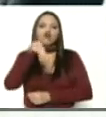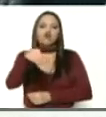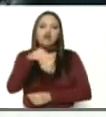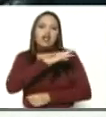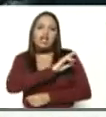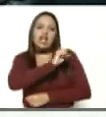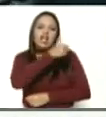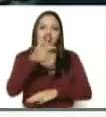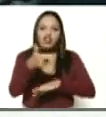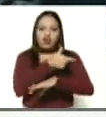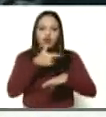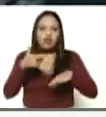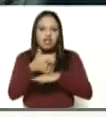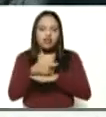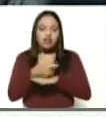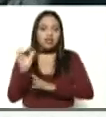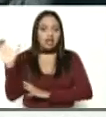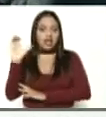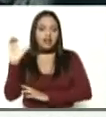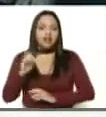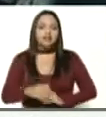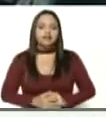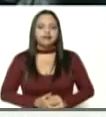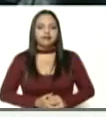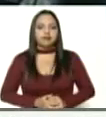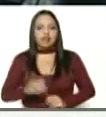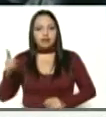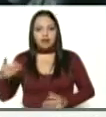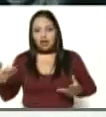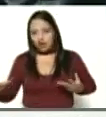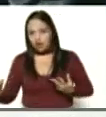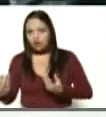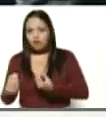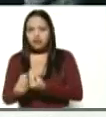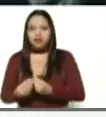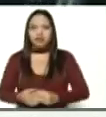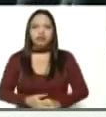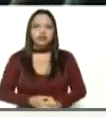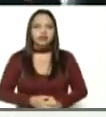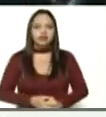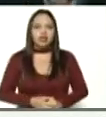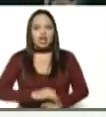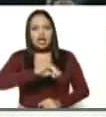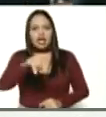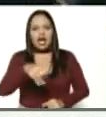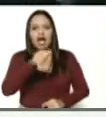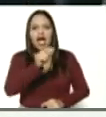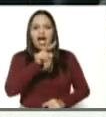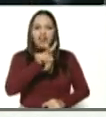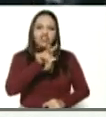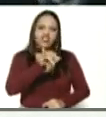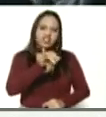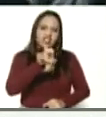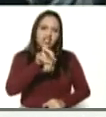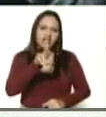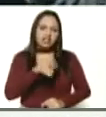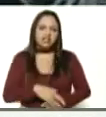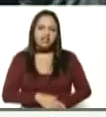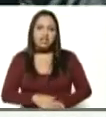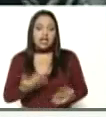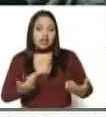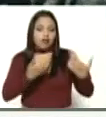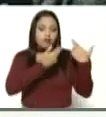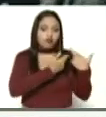del gobierno de Caracas. Le acompaña el general Javier Marcano Tábata, comandante